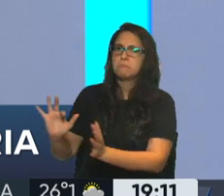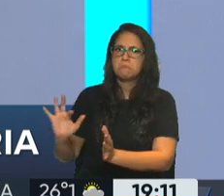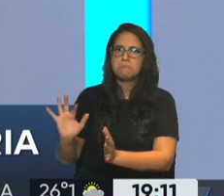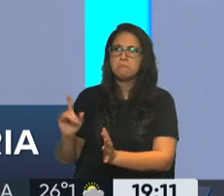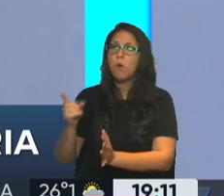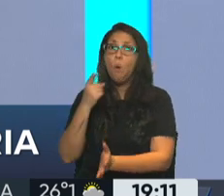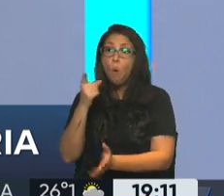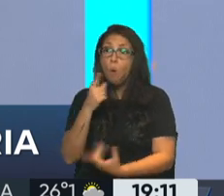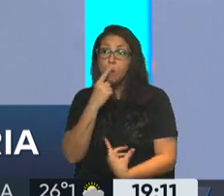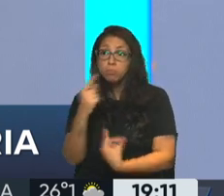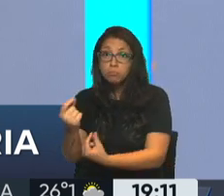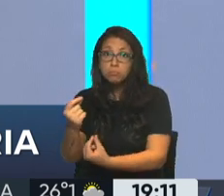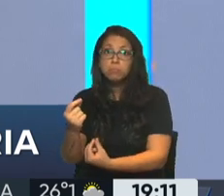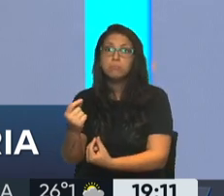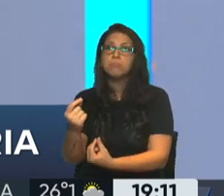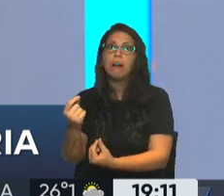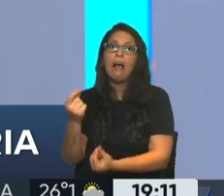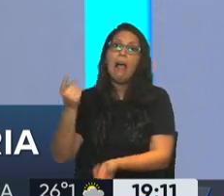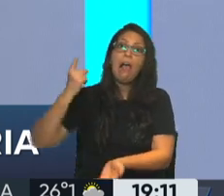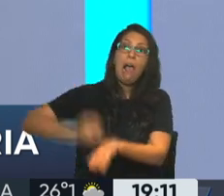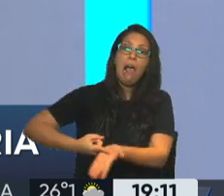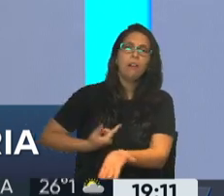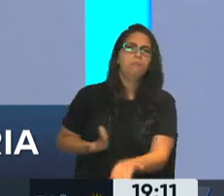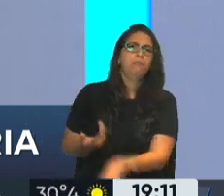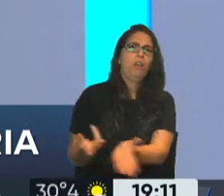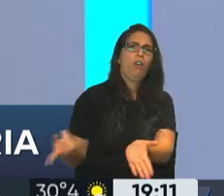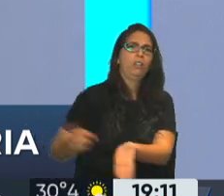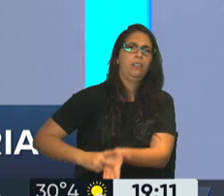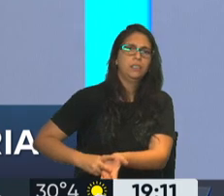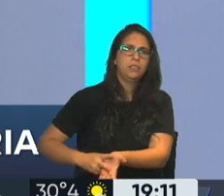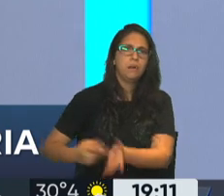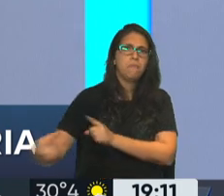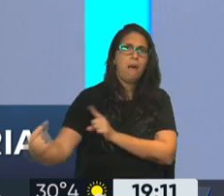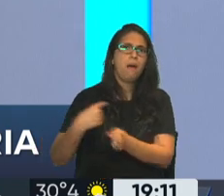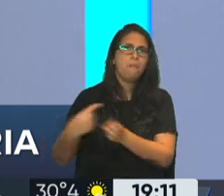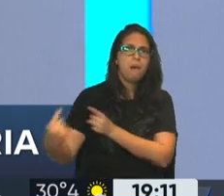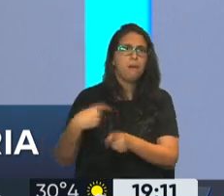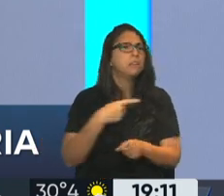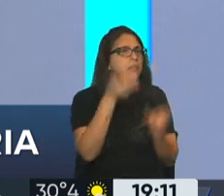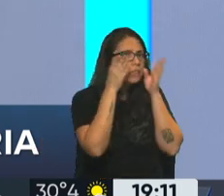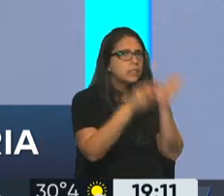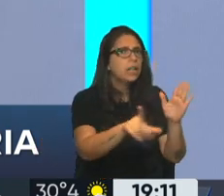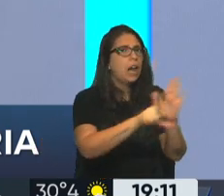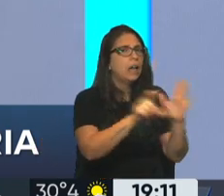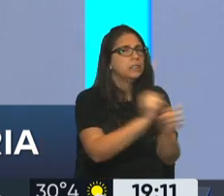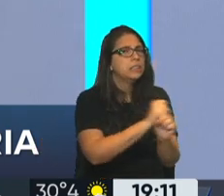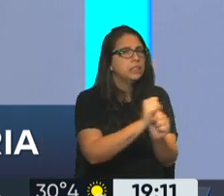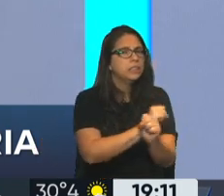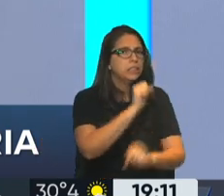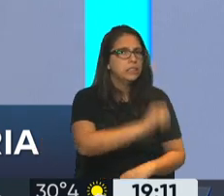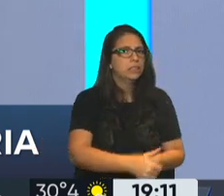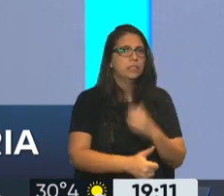fallo yo lo contrapelo Eso es lo que me decían ahí algunos funcionarios que va a ser el objetivo por lo menos la